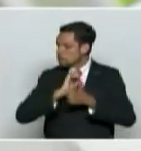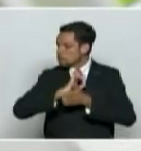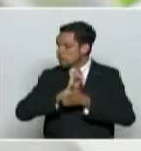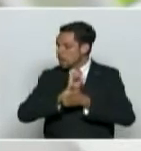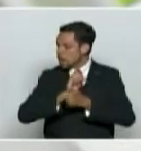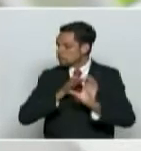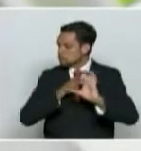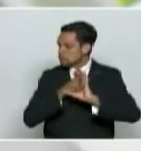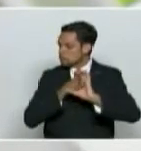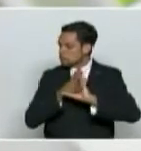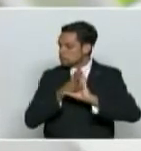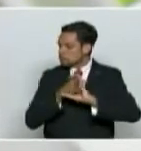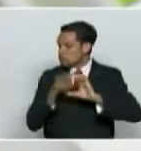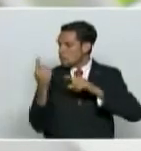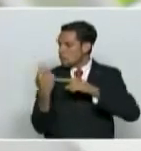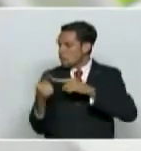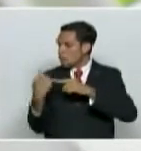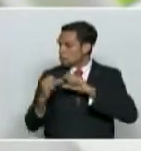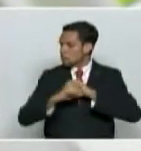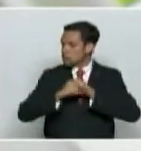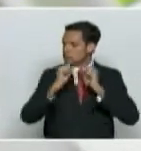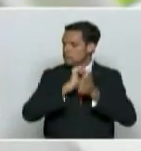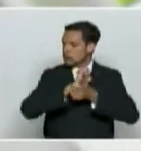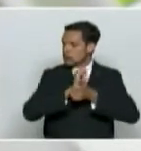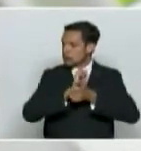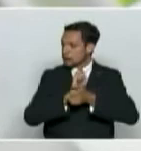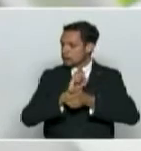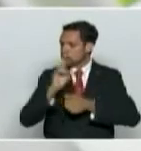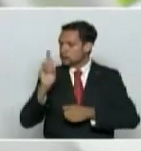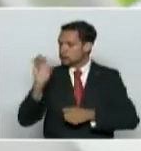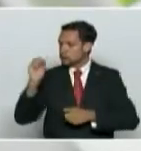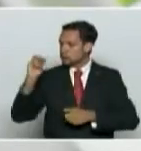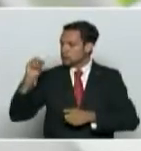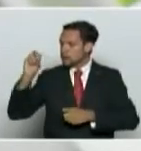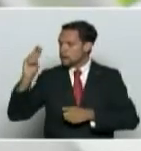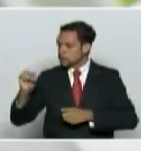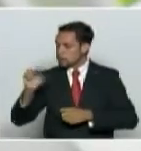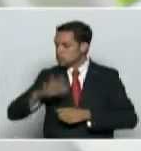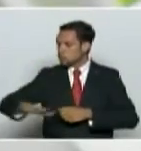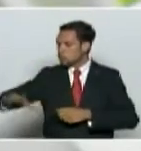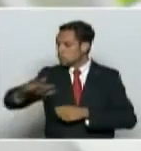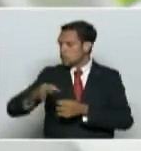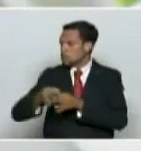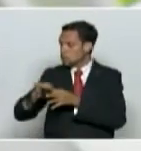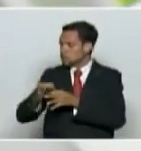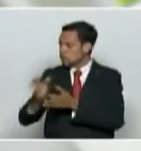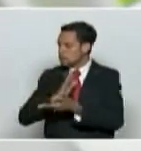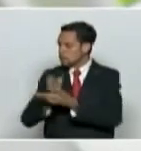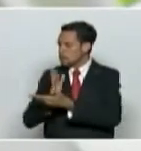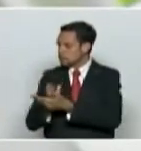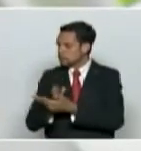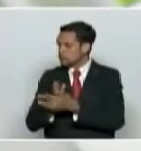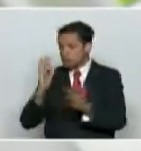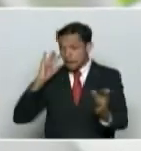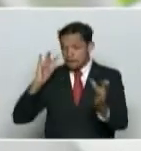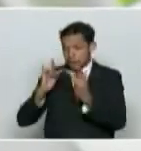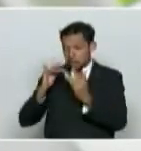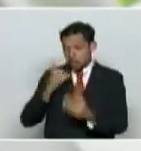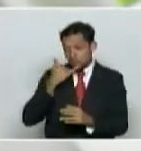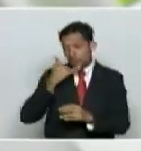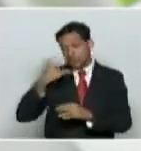llame la atención, estamos hablando de Buenos Días Ceje, Ramos de mi Tierra y en general los programas del canal, pueden comunicarse con ustedes para que ustedes